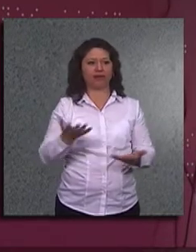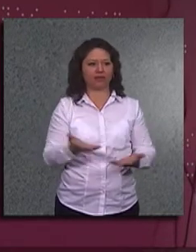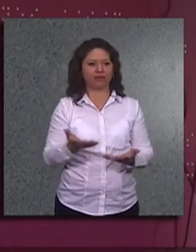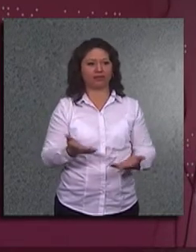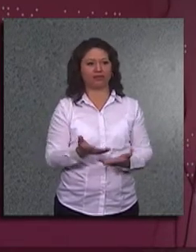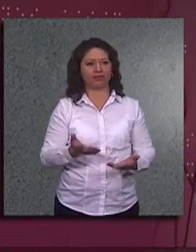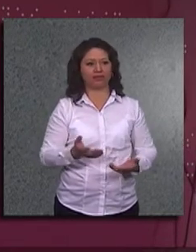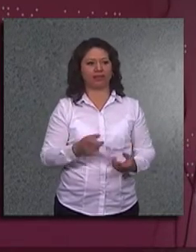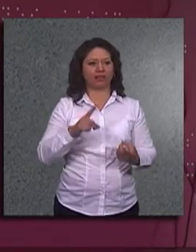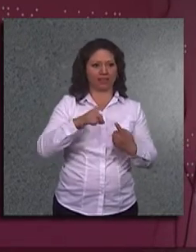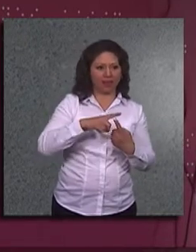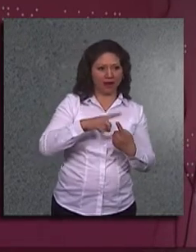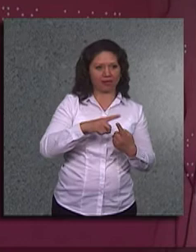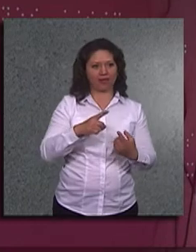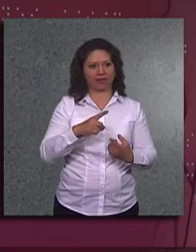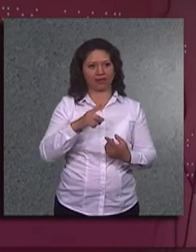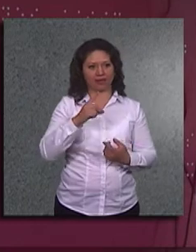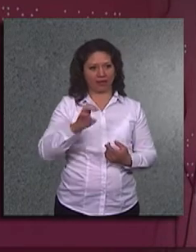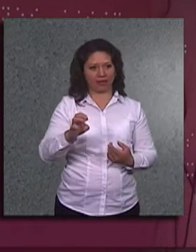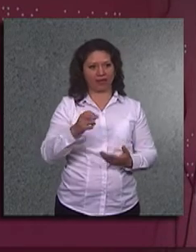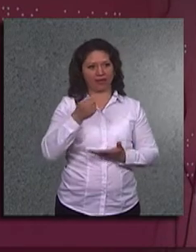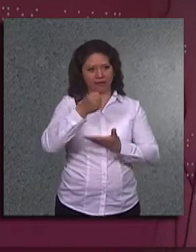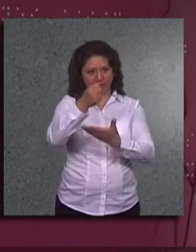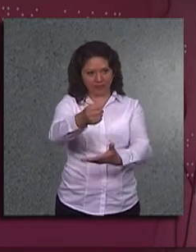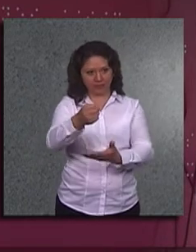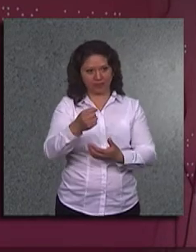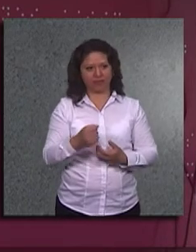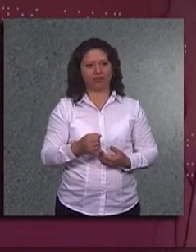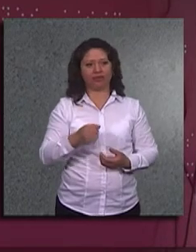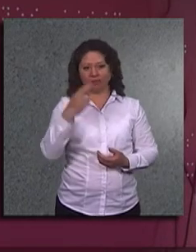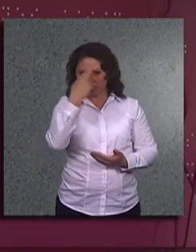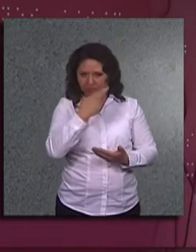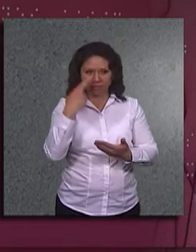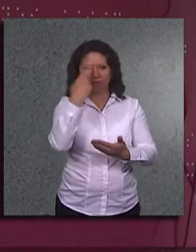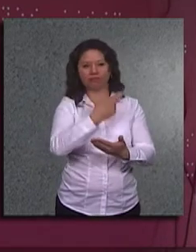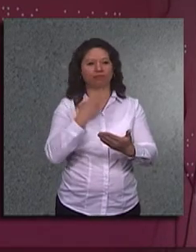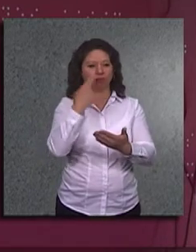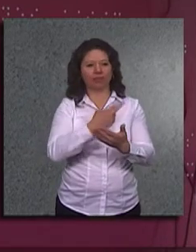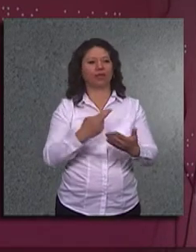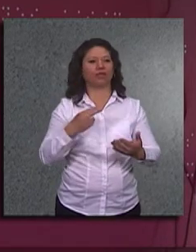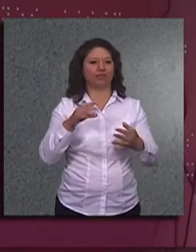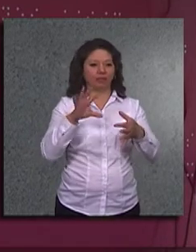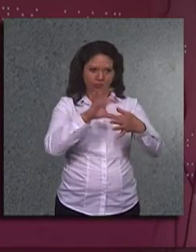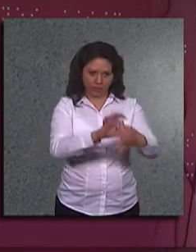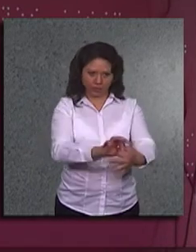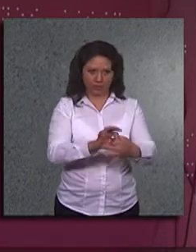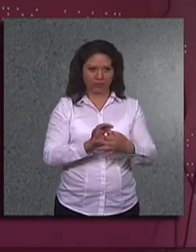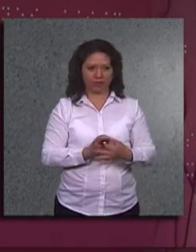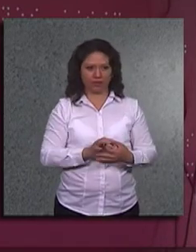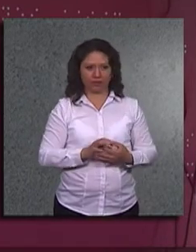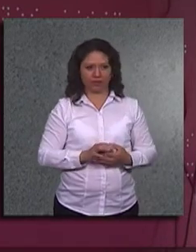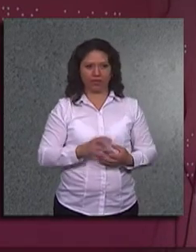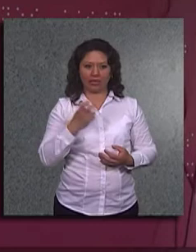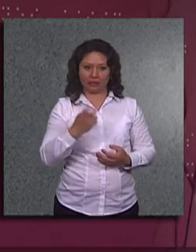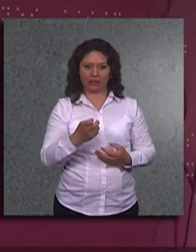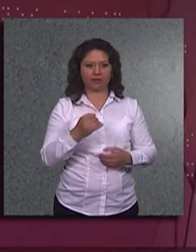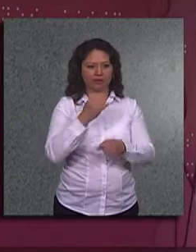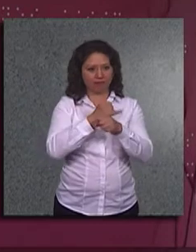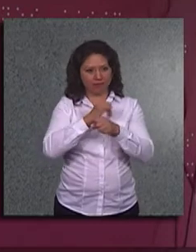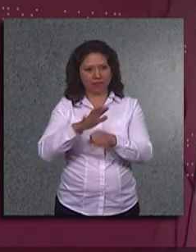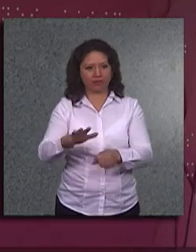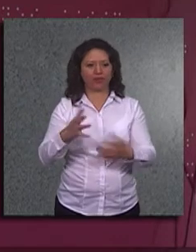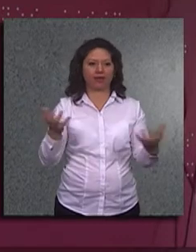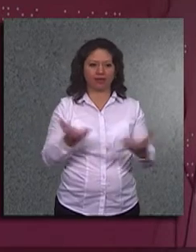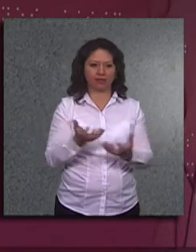hace la tarea de fiscalización para que den opiniones informadas y se encarguen de bing esto esta